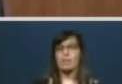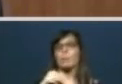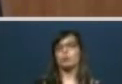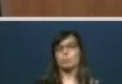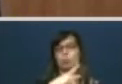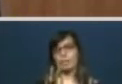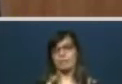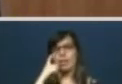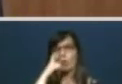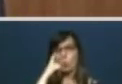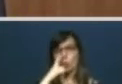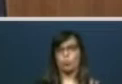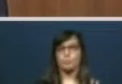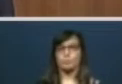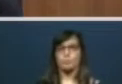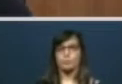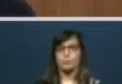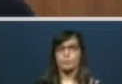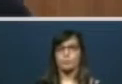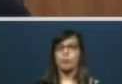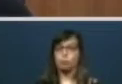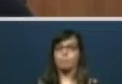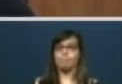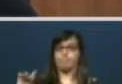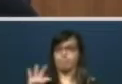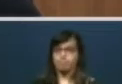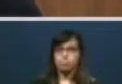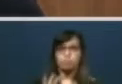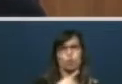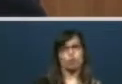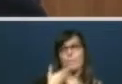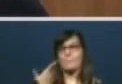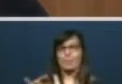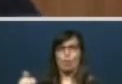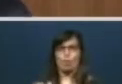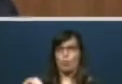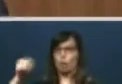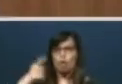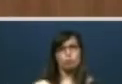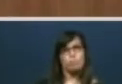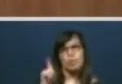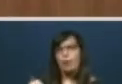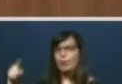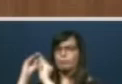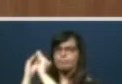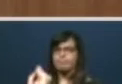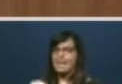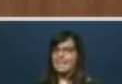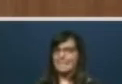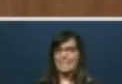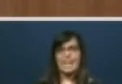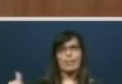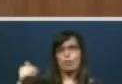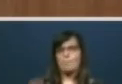30 desde esta alianza hemos solicitado al gobierno de la nación que elabore con nuestra participación una estrategia nacional de cambio demográfico